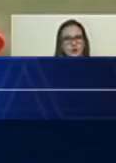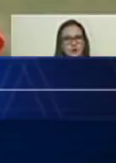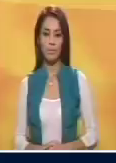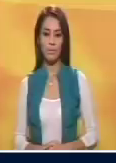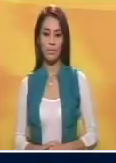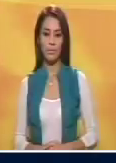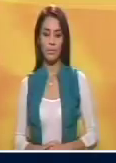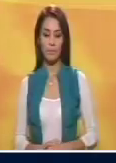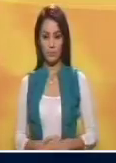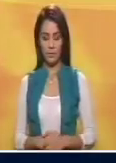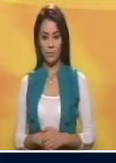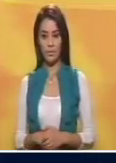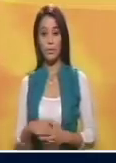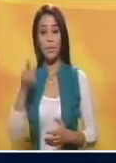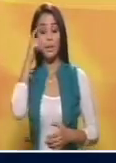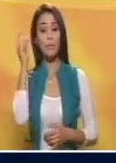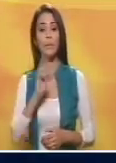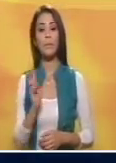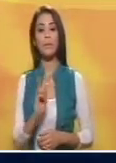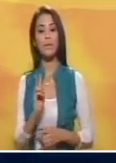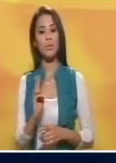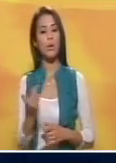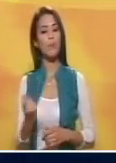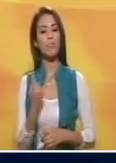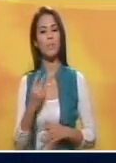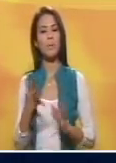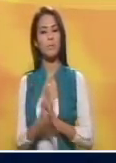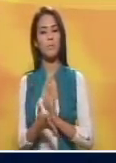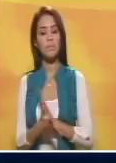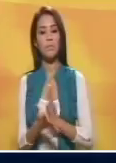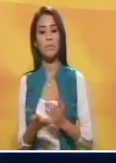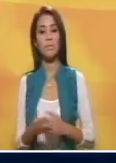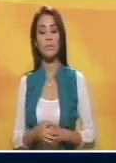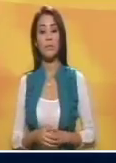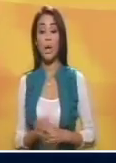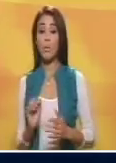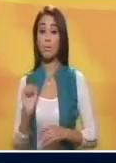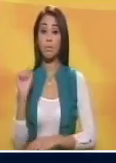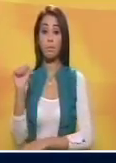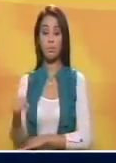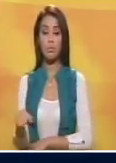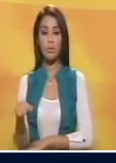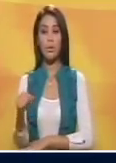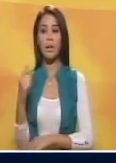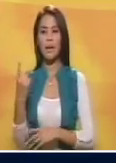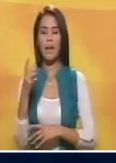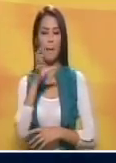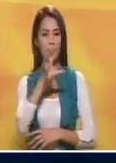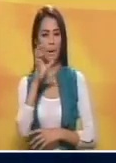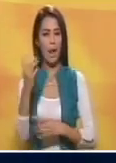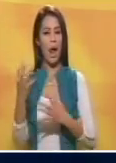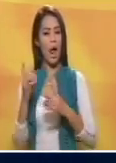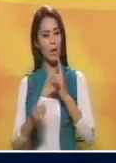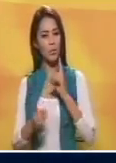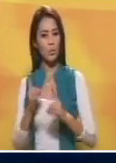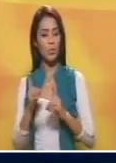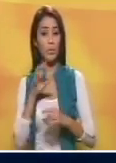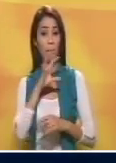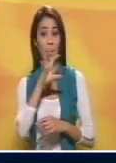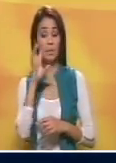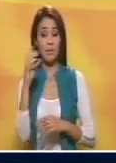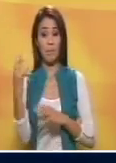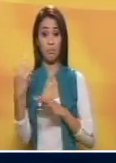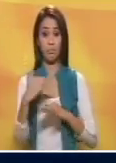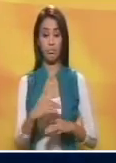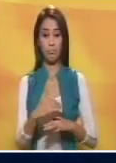dificultades internas, pero principalmente podamos derrotar la locura intervencionista que se han dado algunos